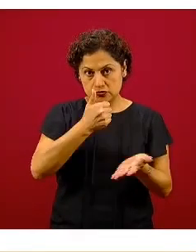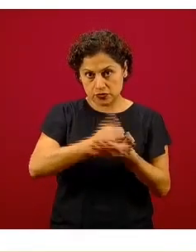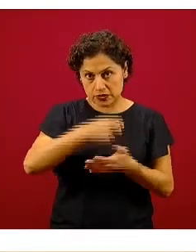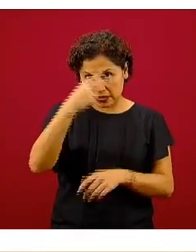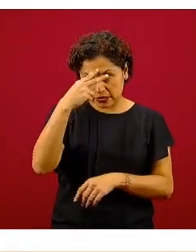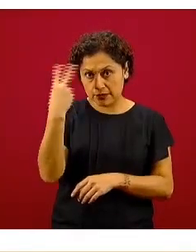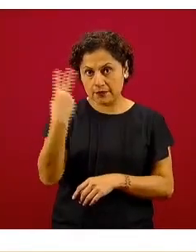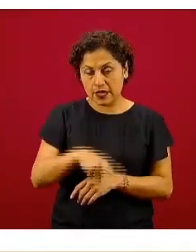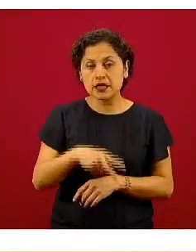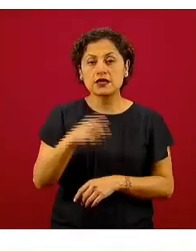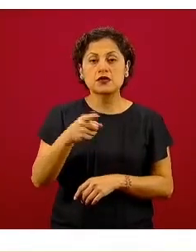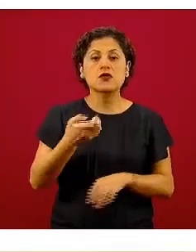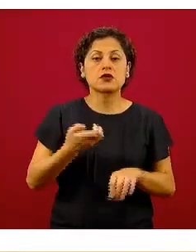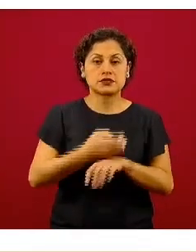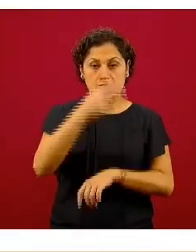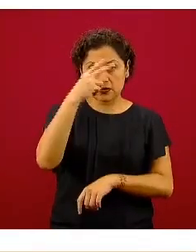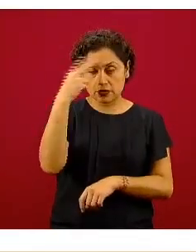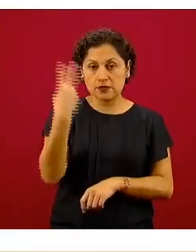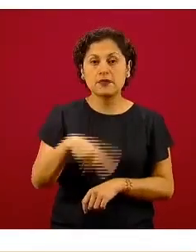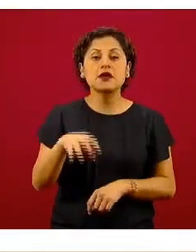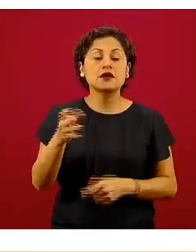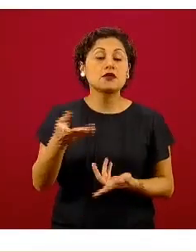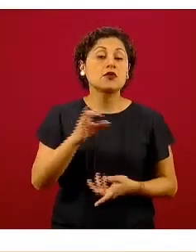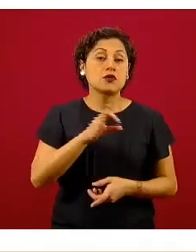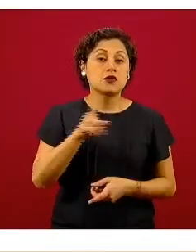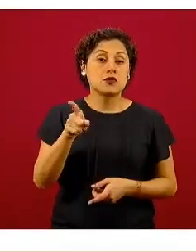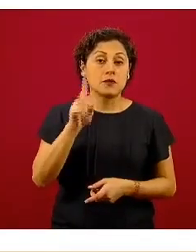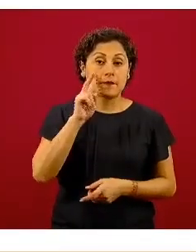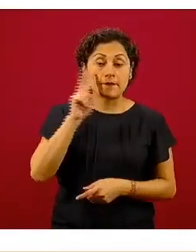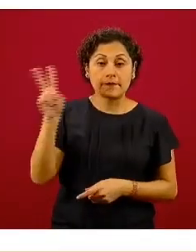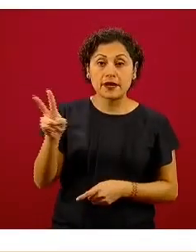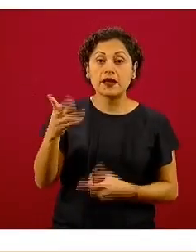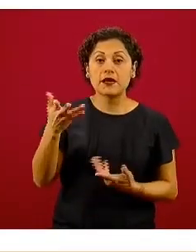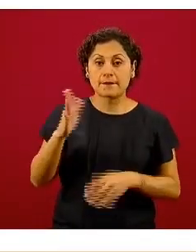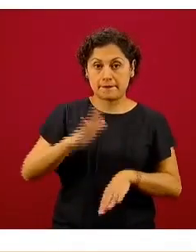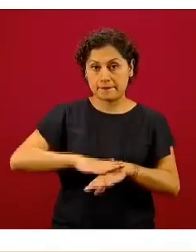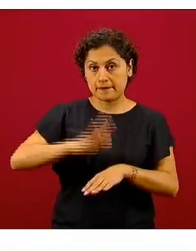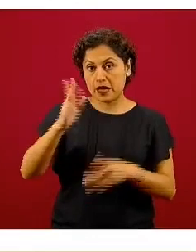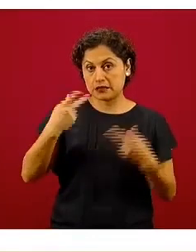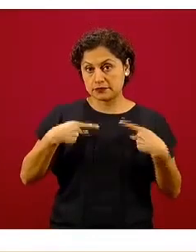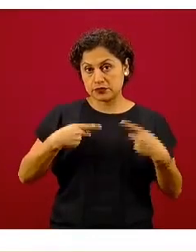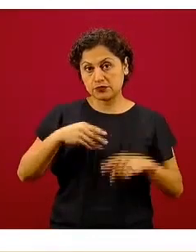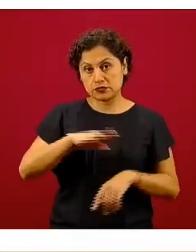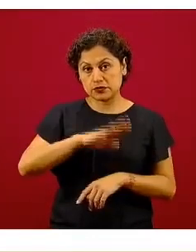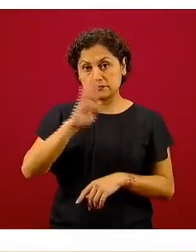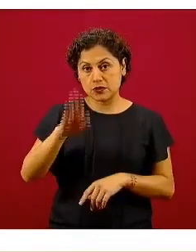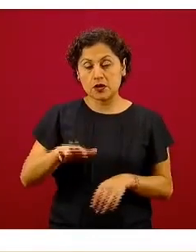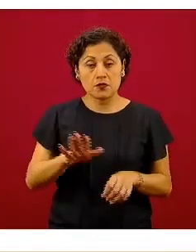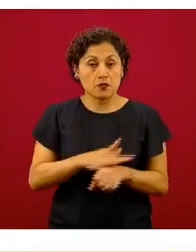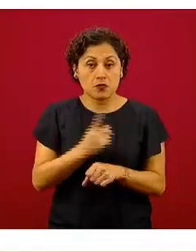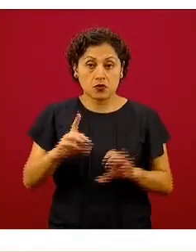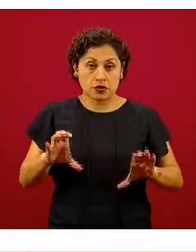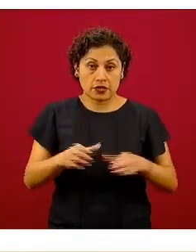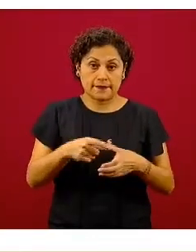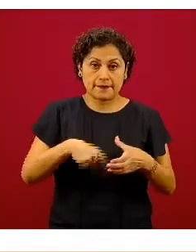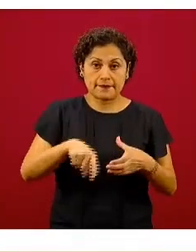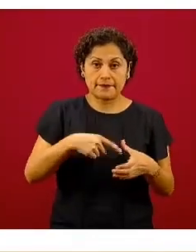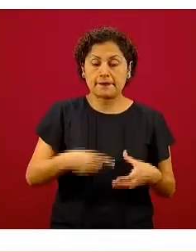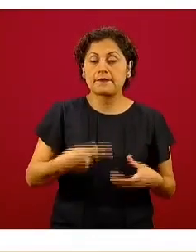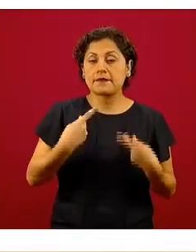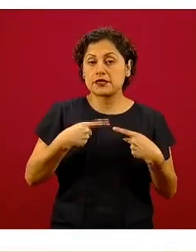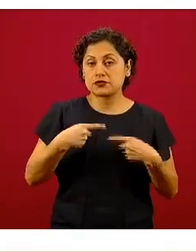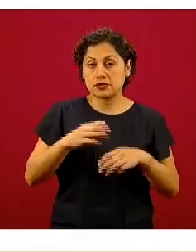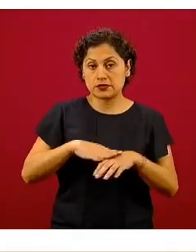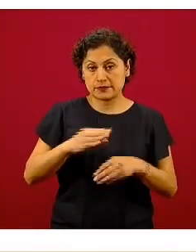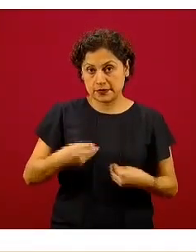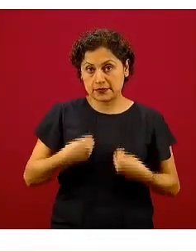Valle de México, la mayor cantidad de la población en México, pues lógicamente representa también esta carga de defunciones, así como